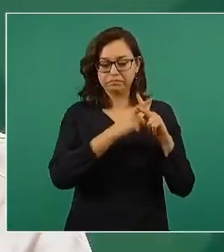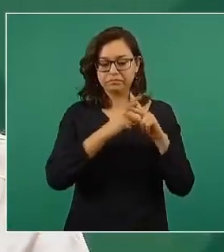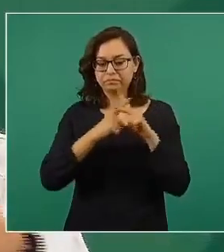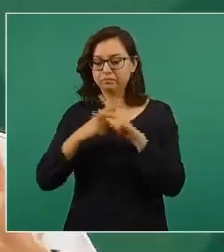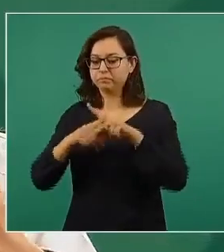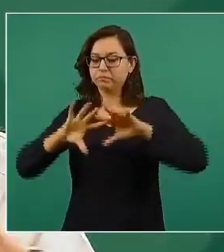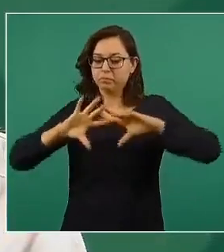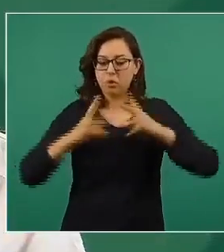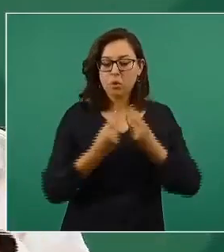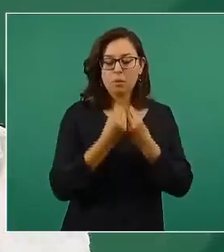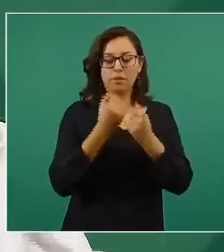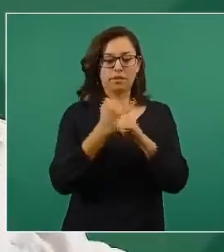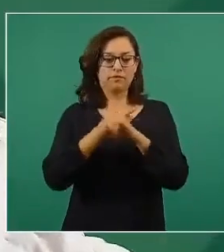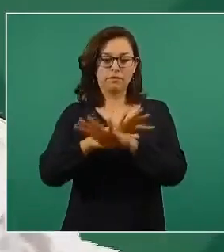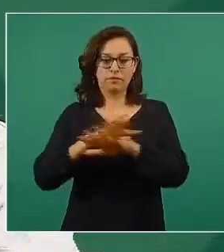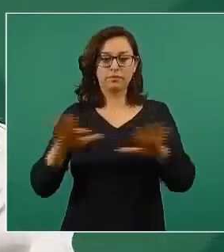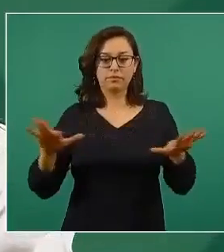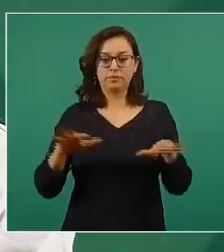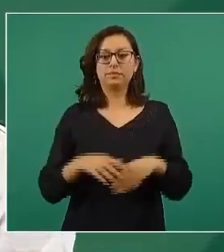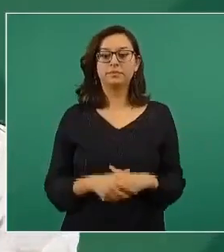de incidencia de casos nuevos,